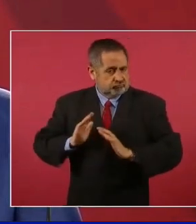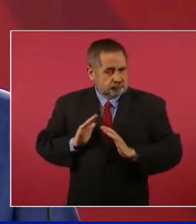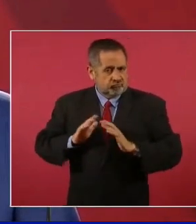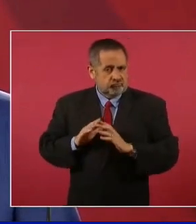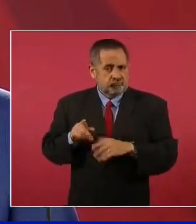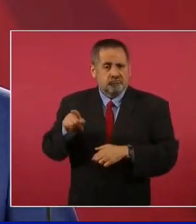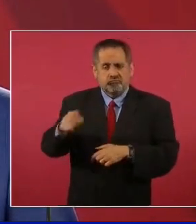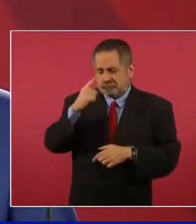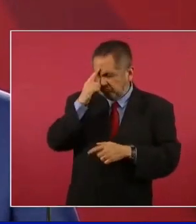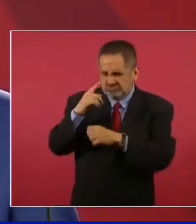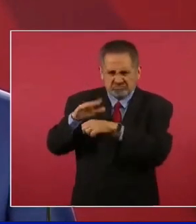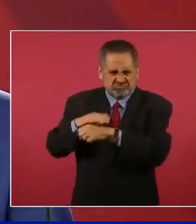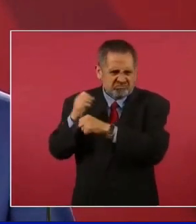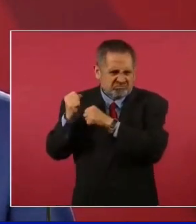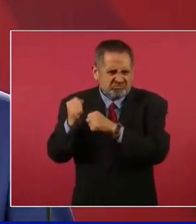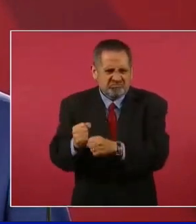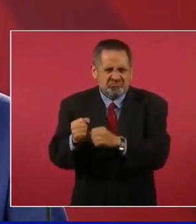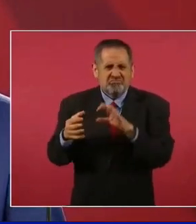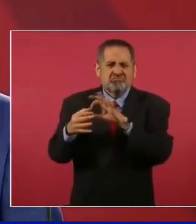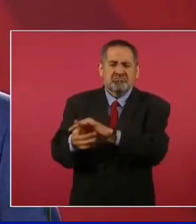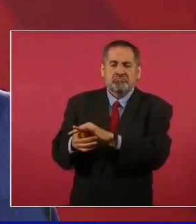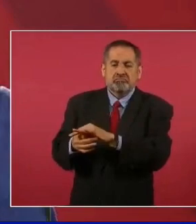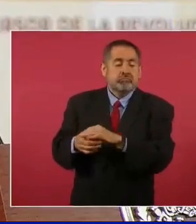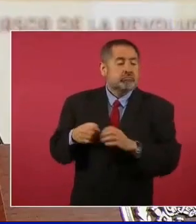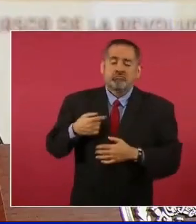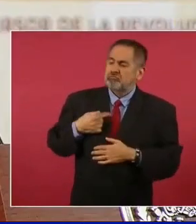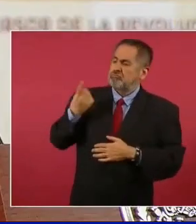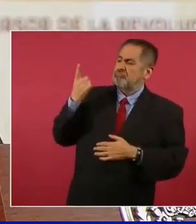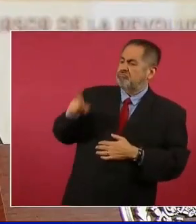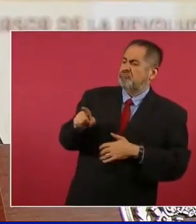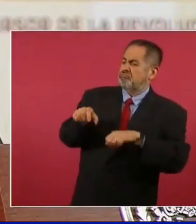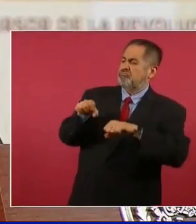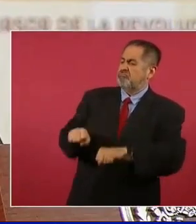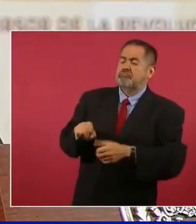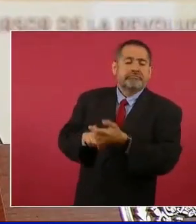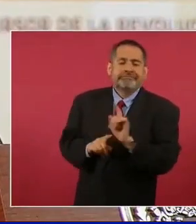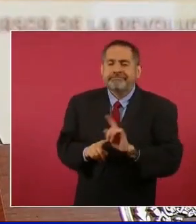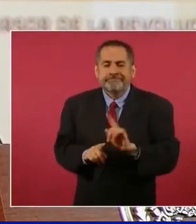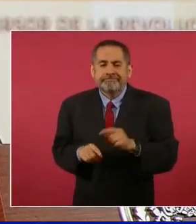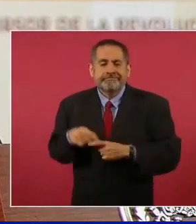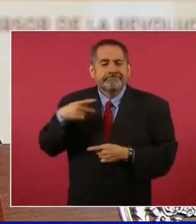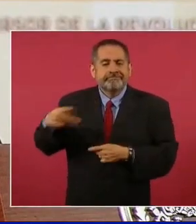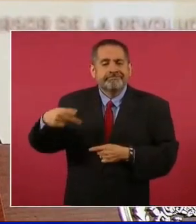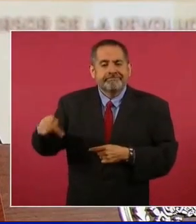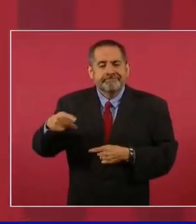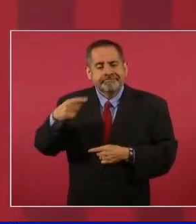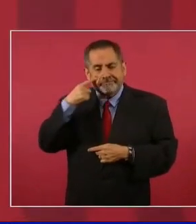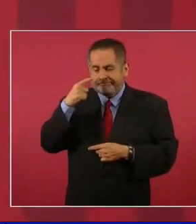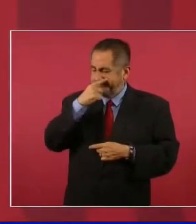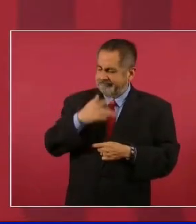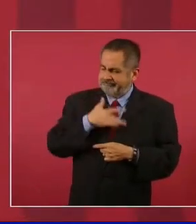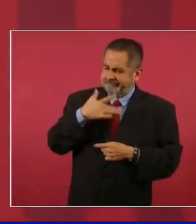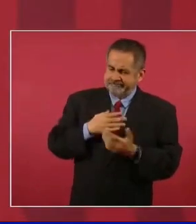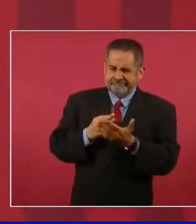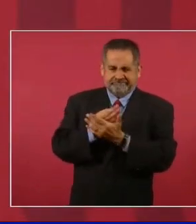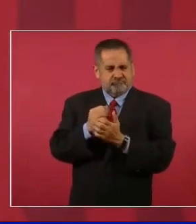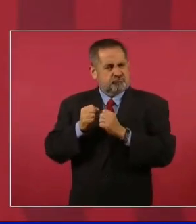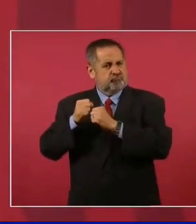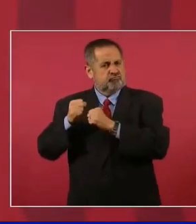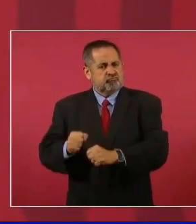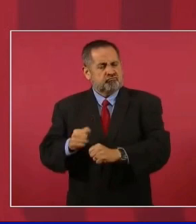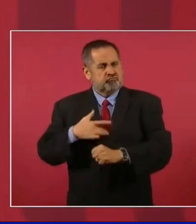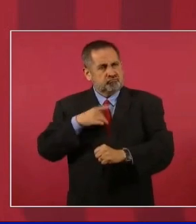se están consolidando, pero no por el autoritarismo, se están consolidando